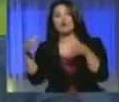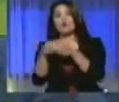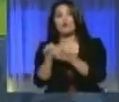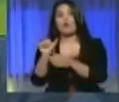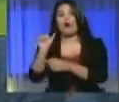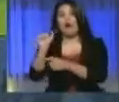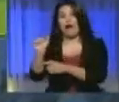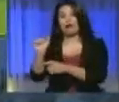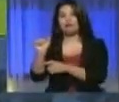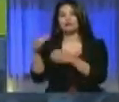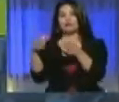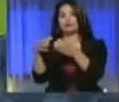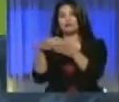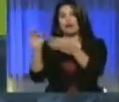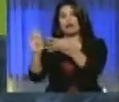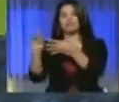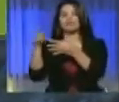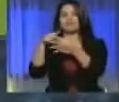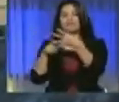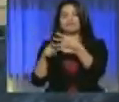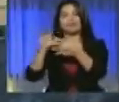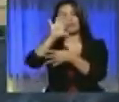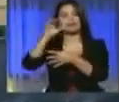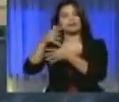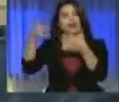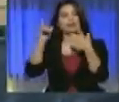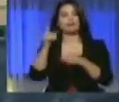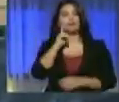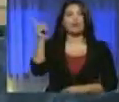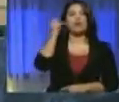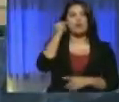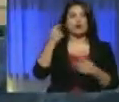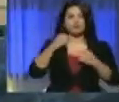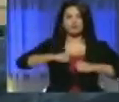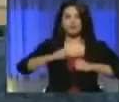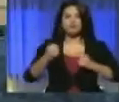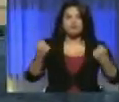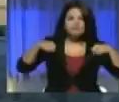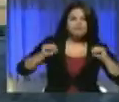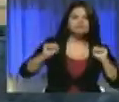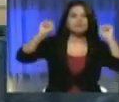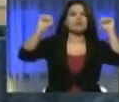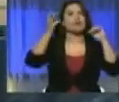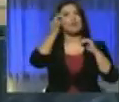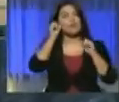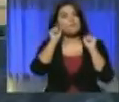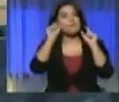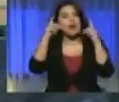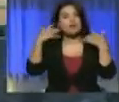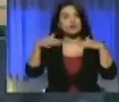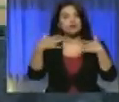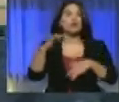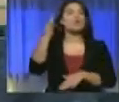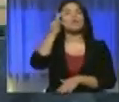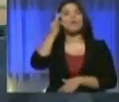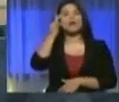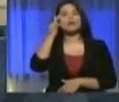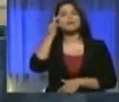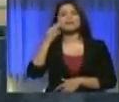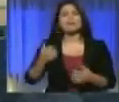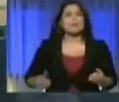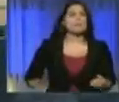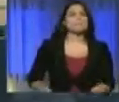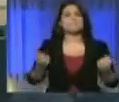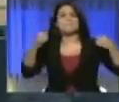Ahí está, Yaniuska Isabel Espinosa. Impresionante. Llegó en la modalidad de envión a